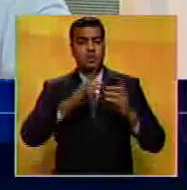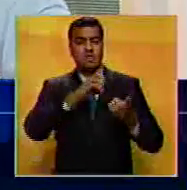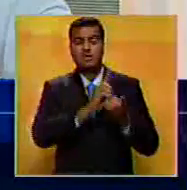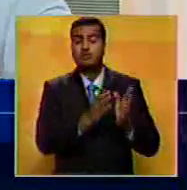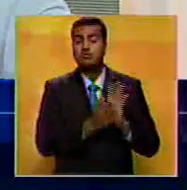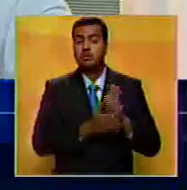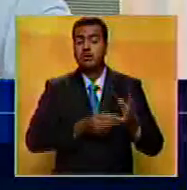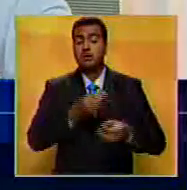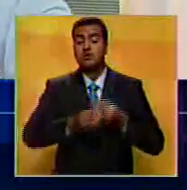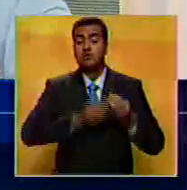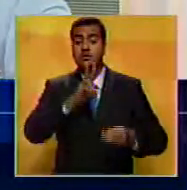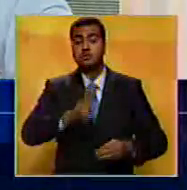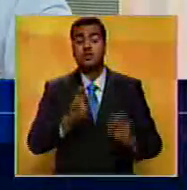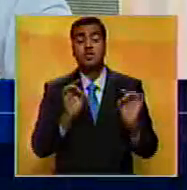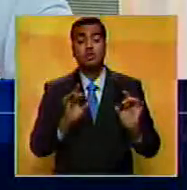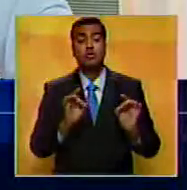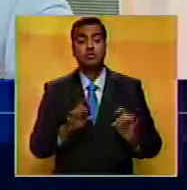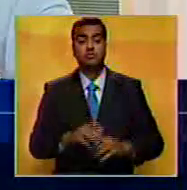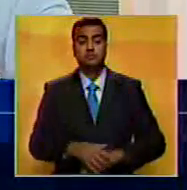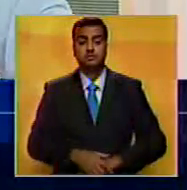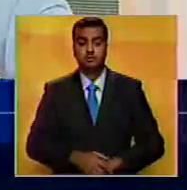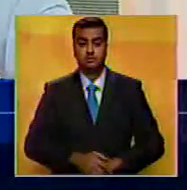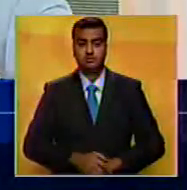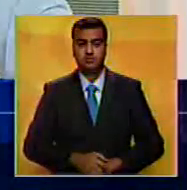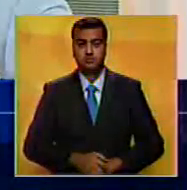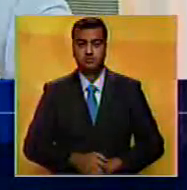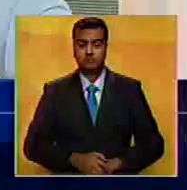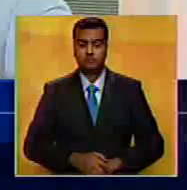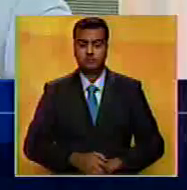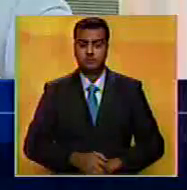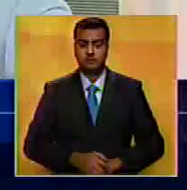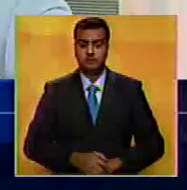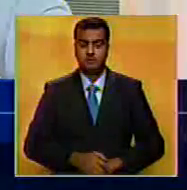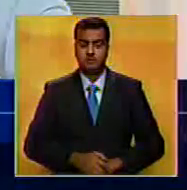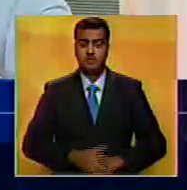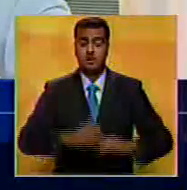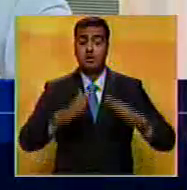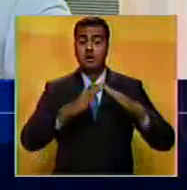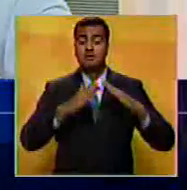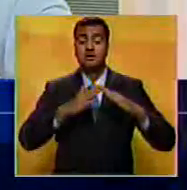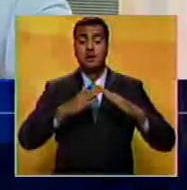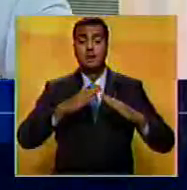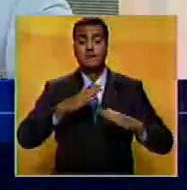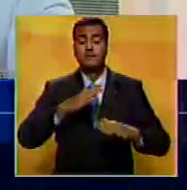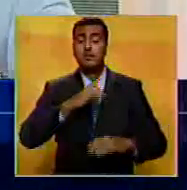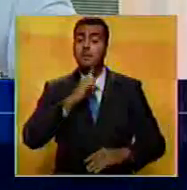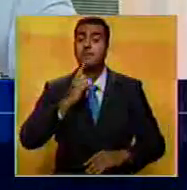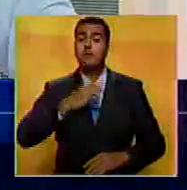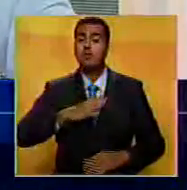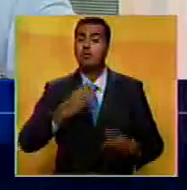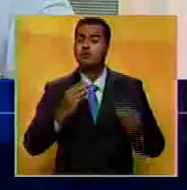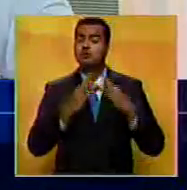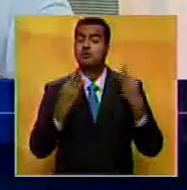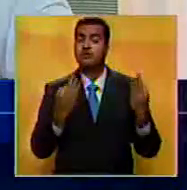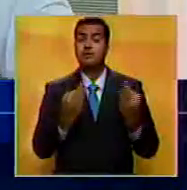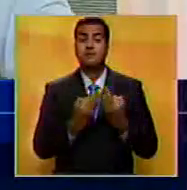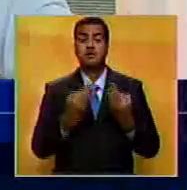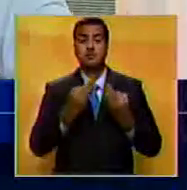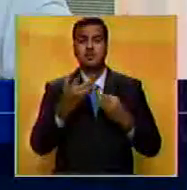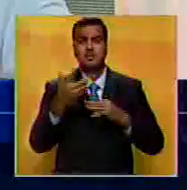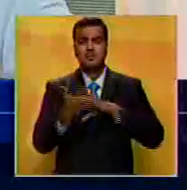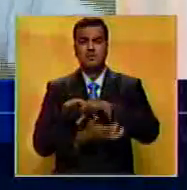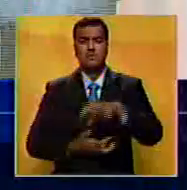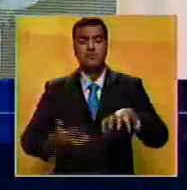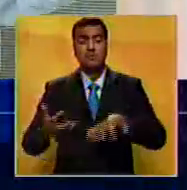ocasionado a Venezuela, el dolor de los hogares que han perdido hijos e hijas producto de la